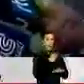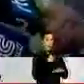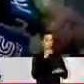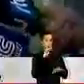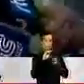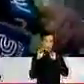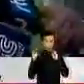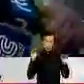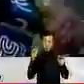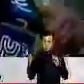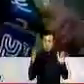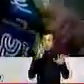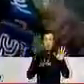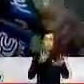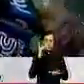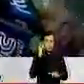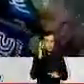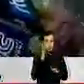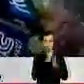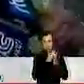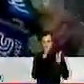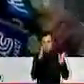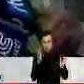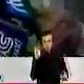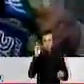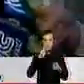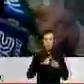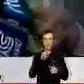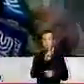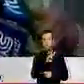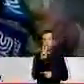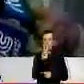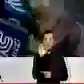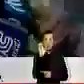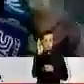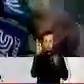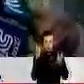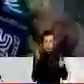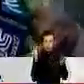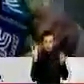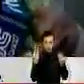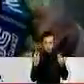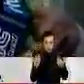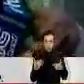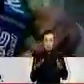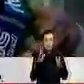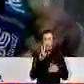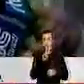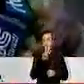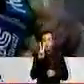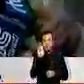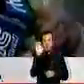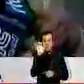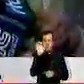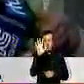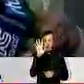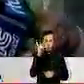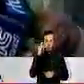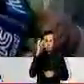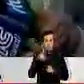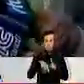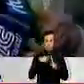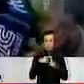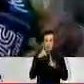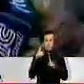los interpelantes y los interpelados. Este proceso se alargaría hasta el día 22 de enero y a partir del 22 de enero, 5